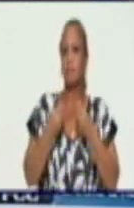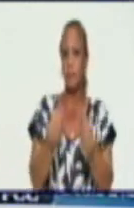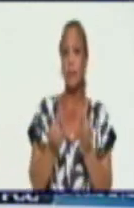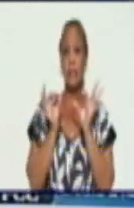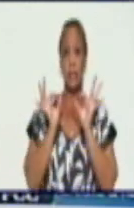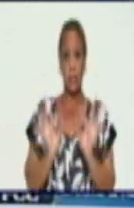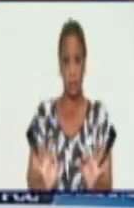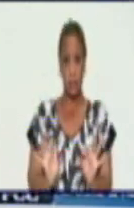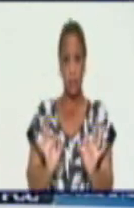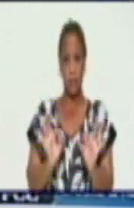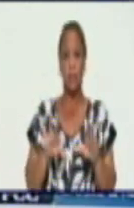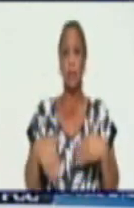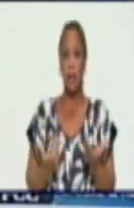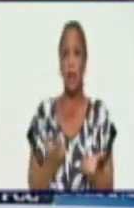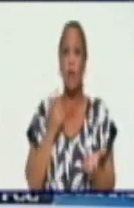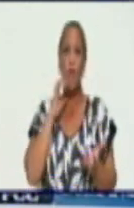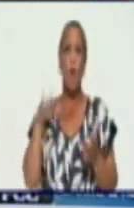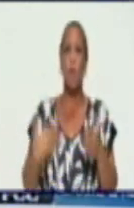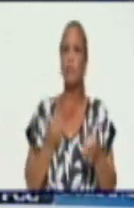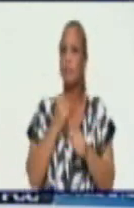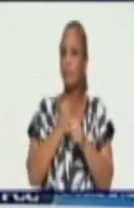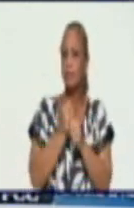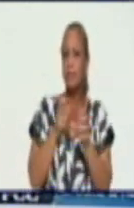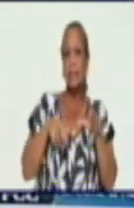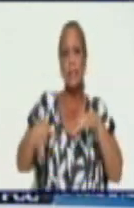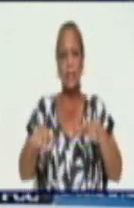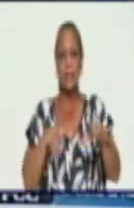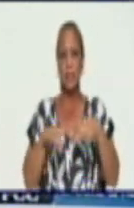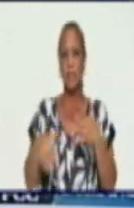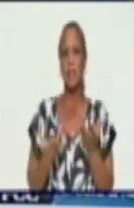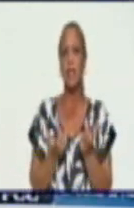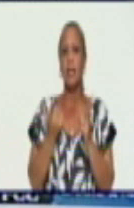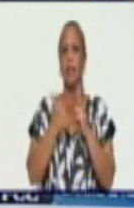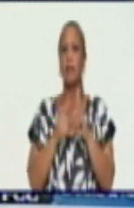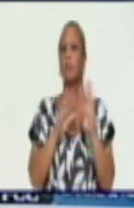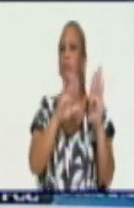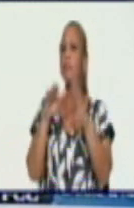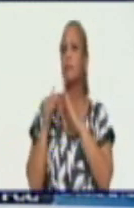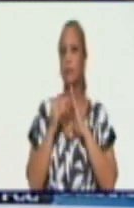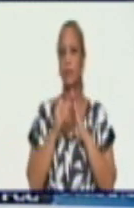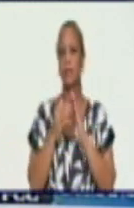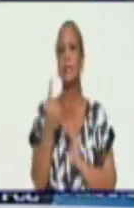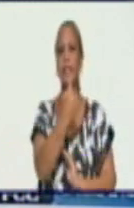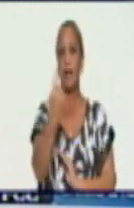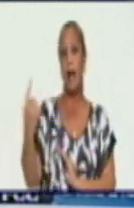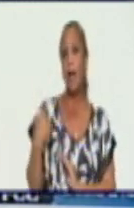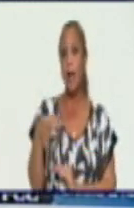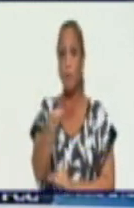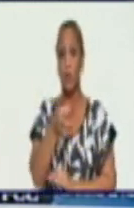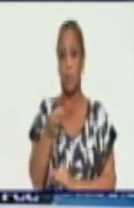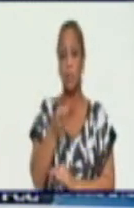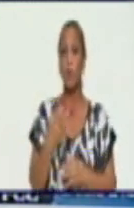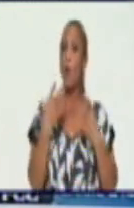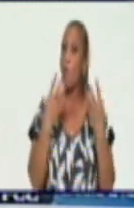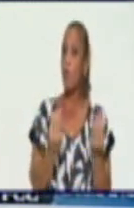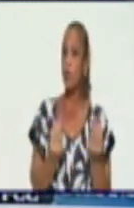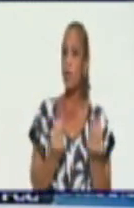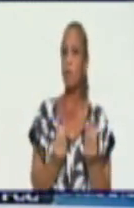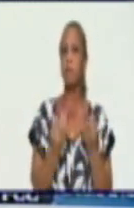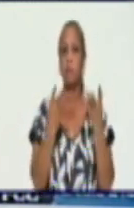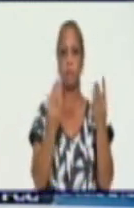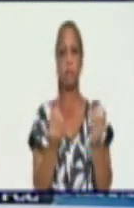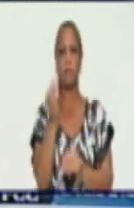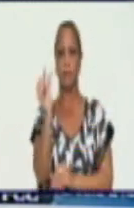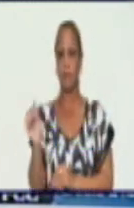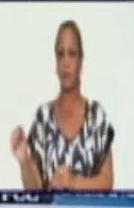impacto que es la movilidad en el núcleo urbano de cada municipio con mucha cantidad de población en